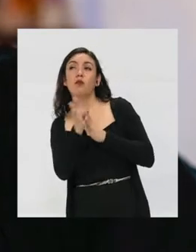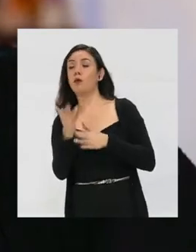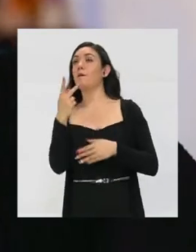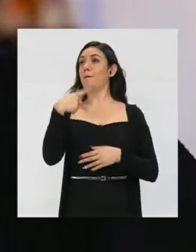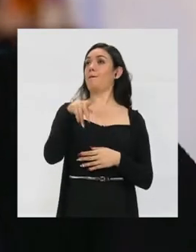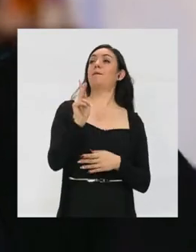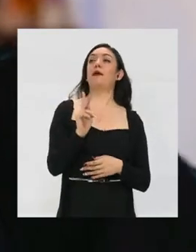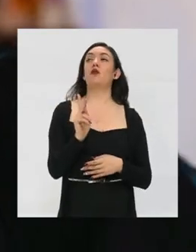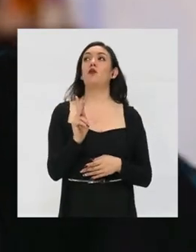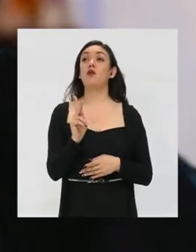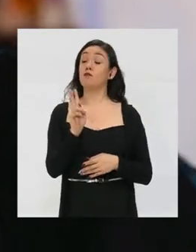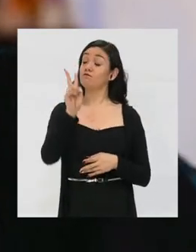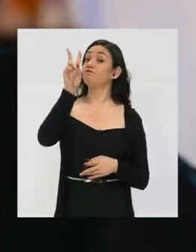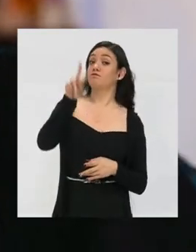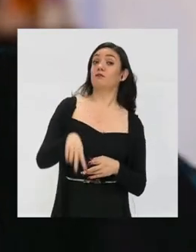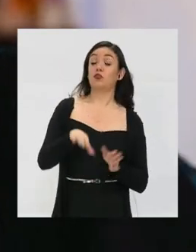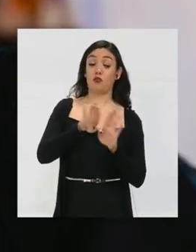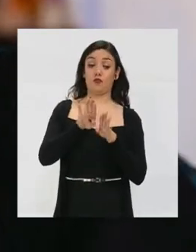equivocada, pero